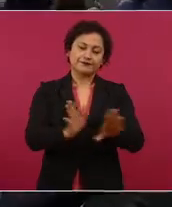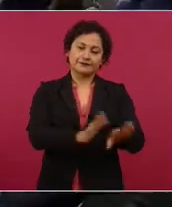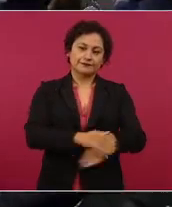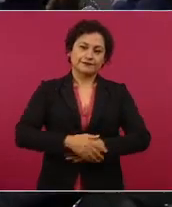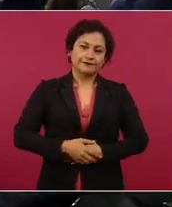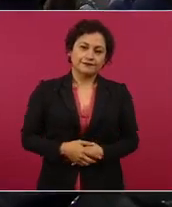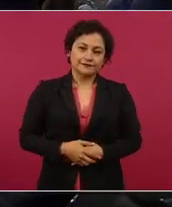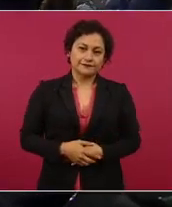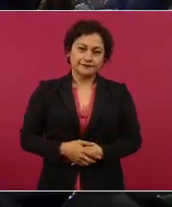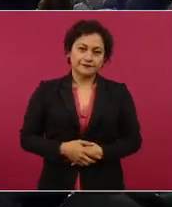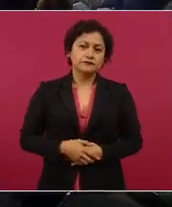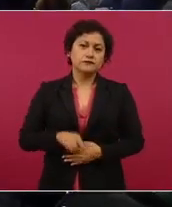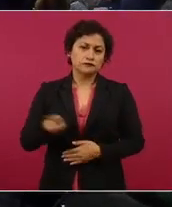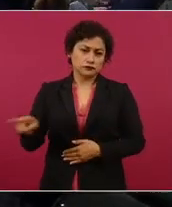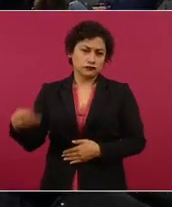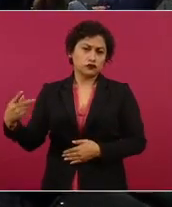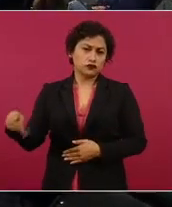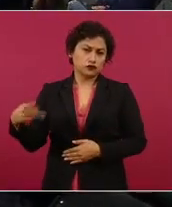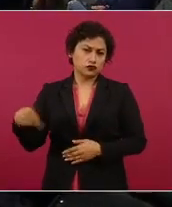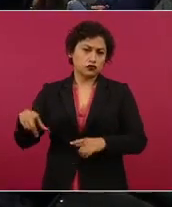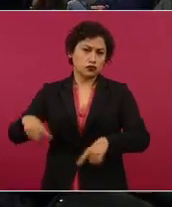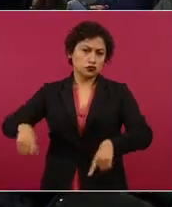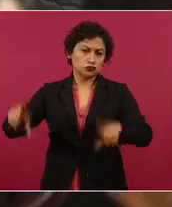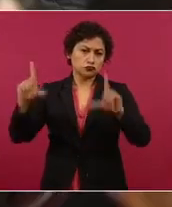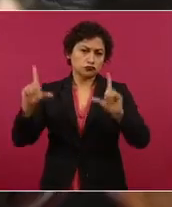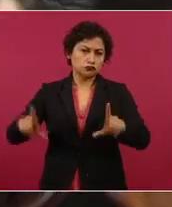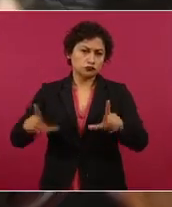En su portal,